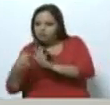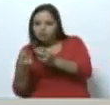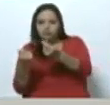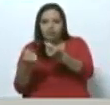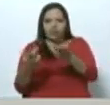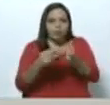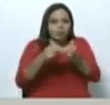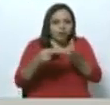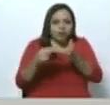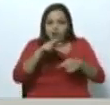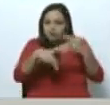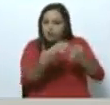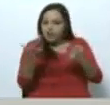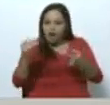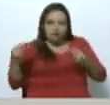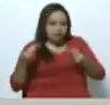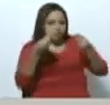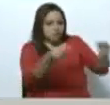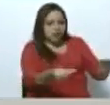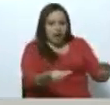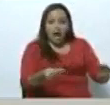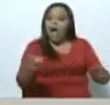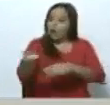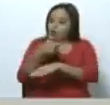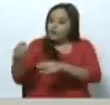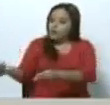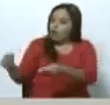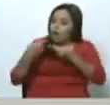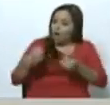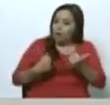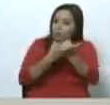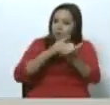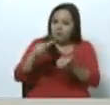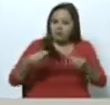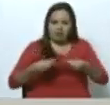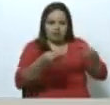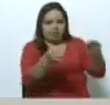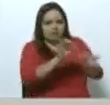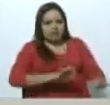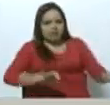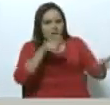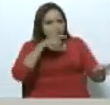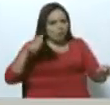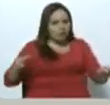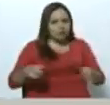Y nunca devolvían nada. Una empresa que diga que hace aceite de maíz y no siembra